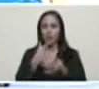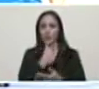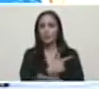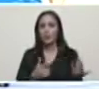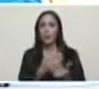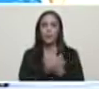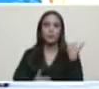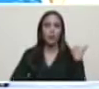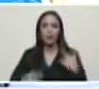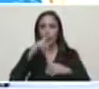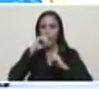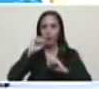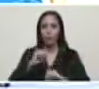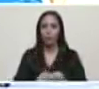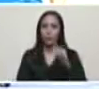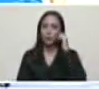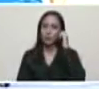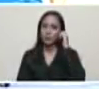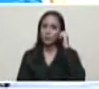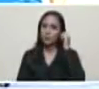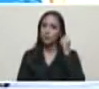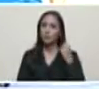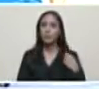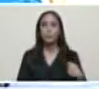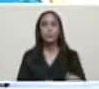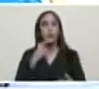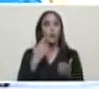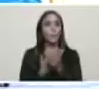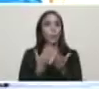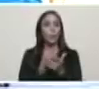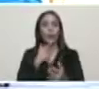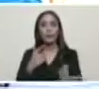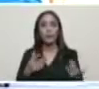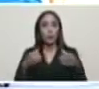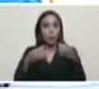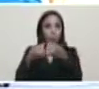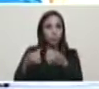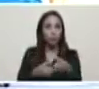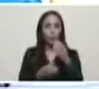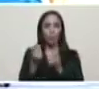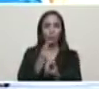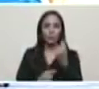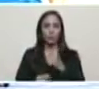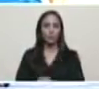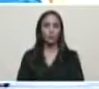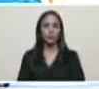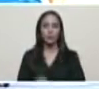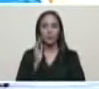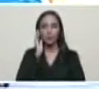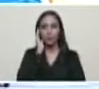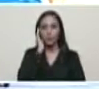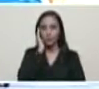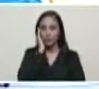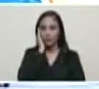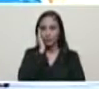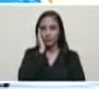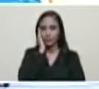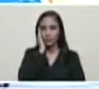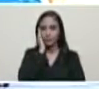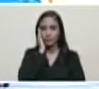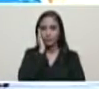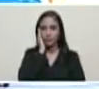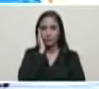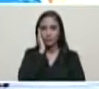presidente de la República bolivariana de Venezuela la propuesta de solicitud de recursos financieros para los proyectos